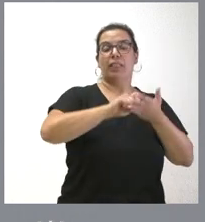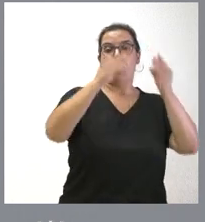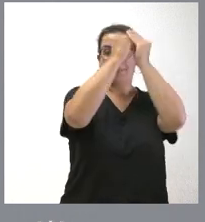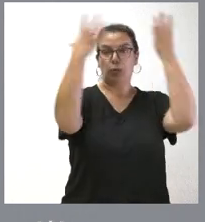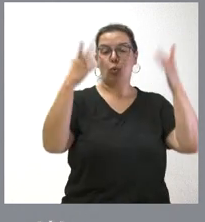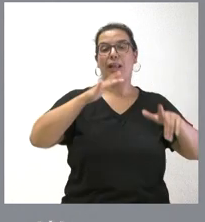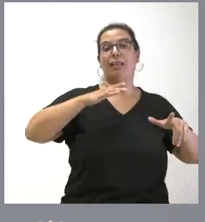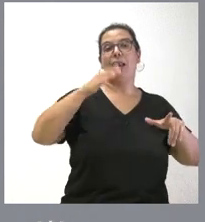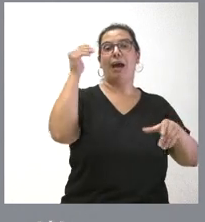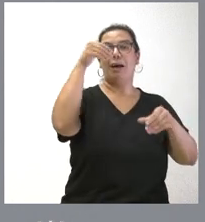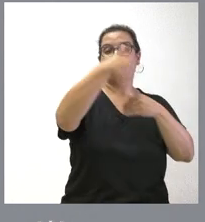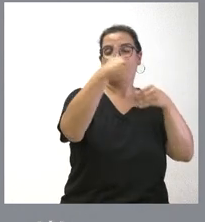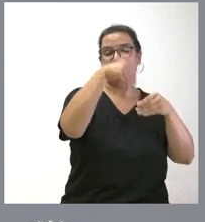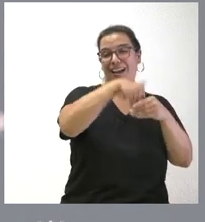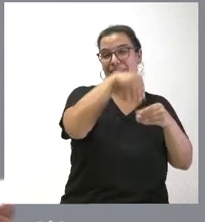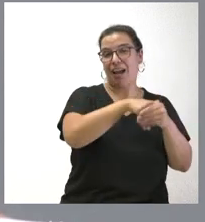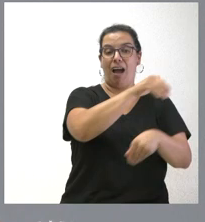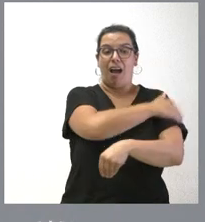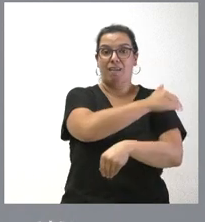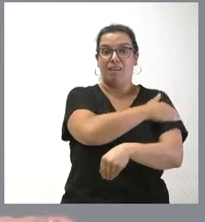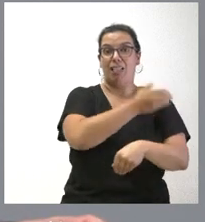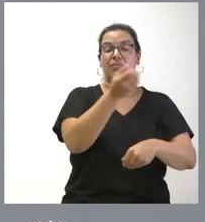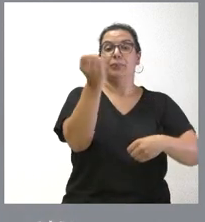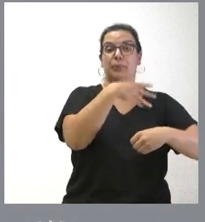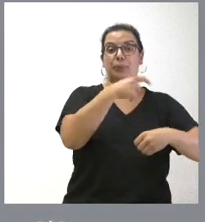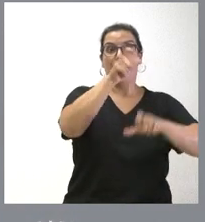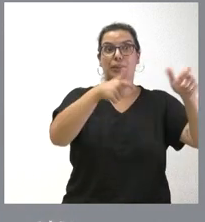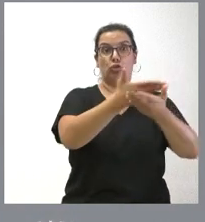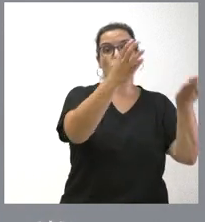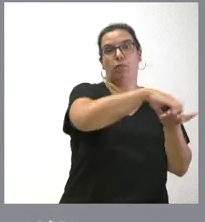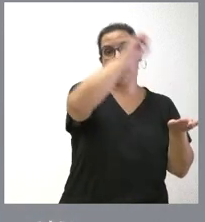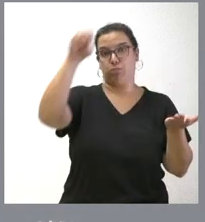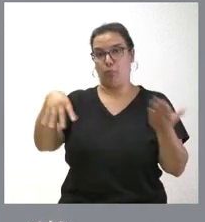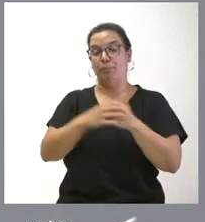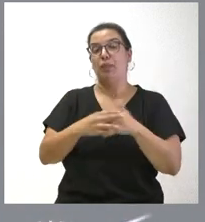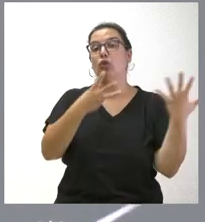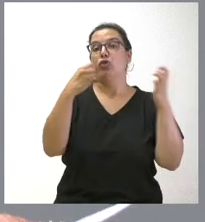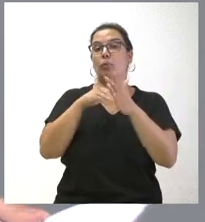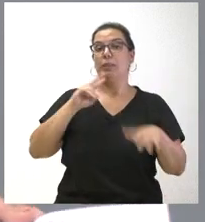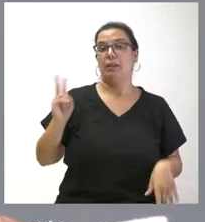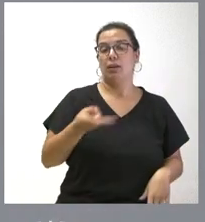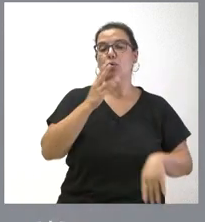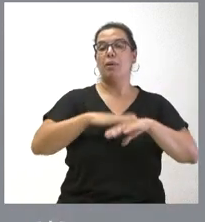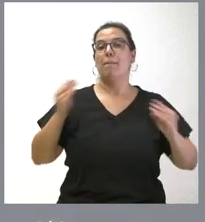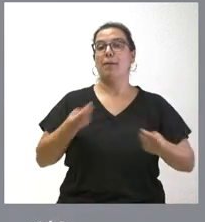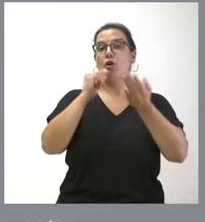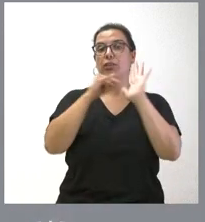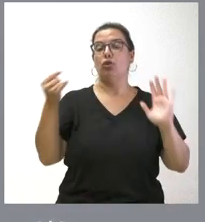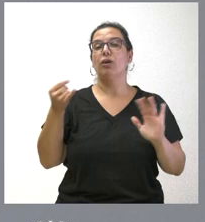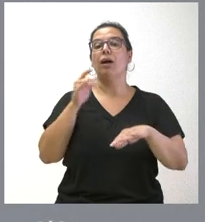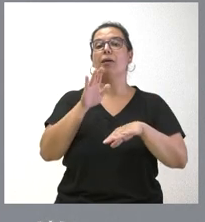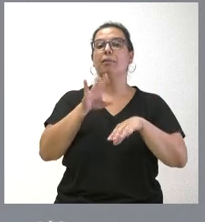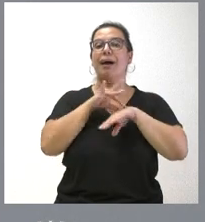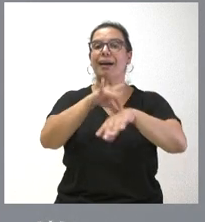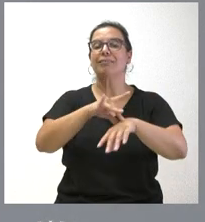que permite depositar avales por parte de los ciudadanos 800.000 euros a mejoras tecnológicas para agentes